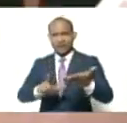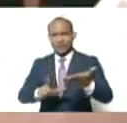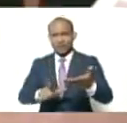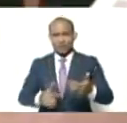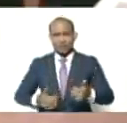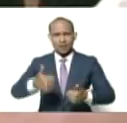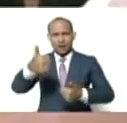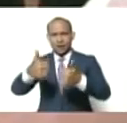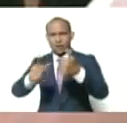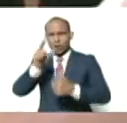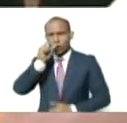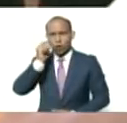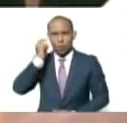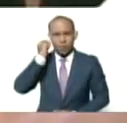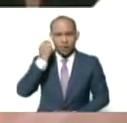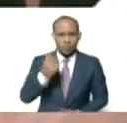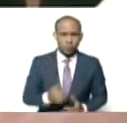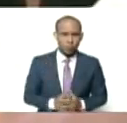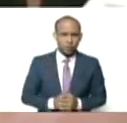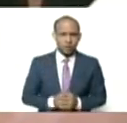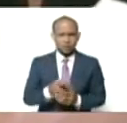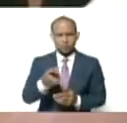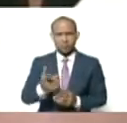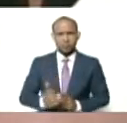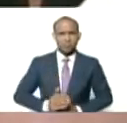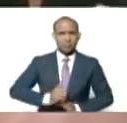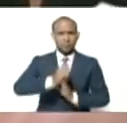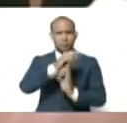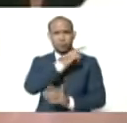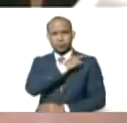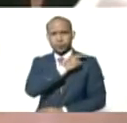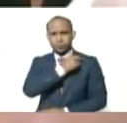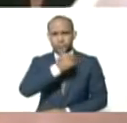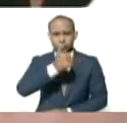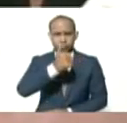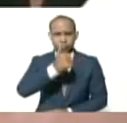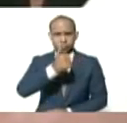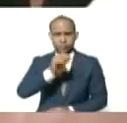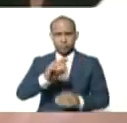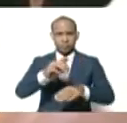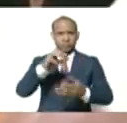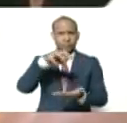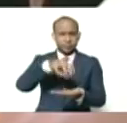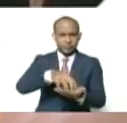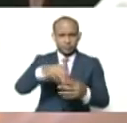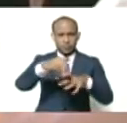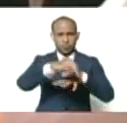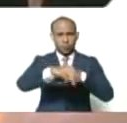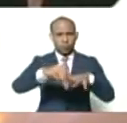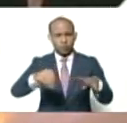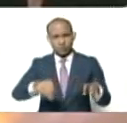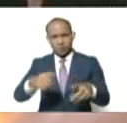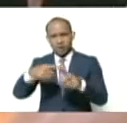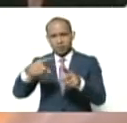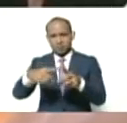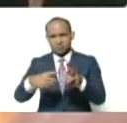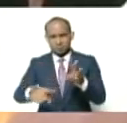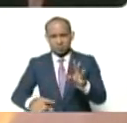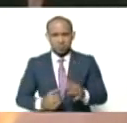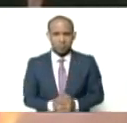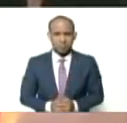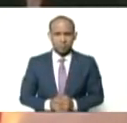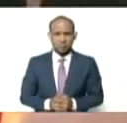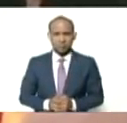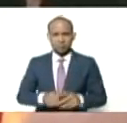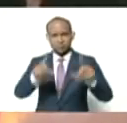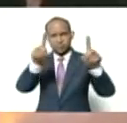candidatos y las candidatas por parte de las direcciones políticas municipales y estadales. Encuestas para